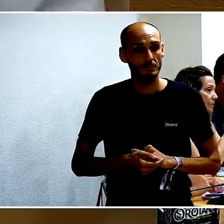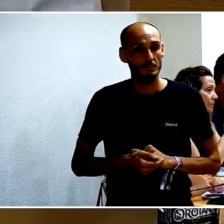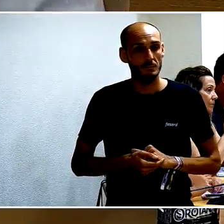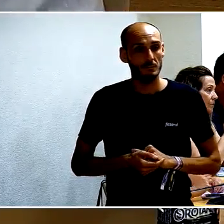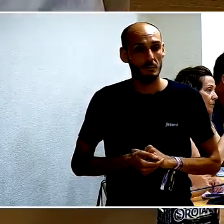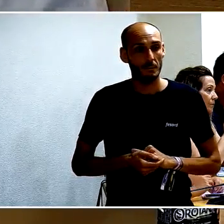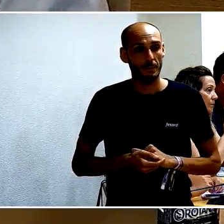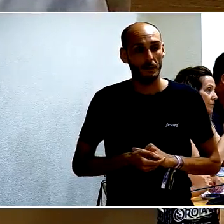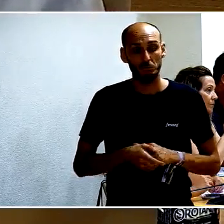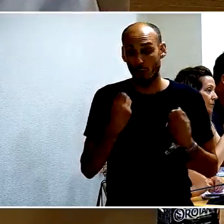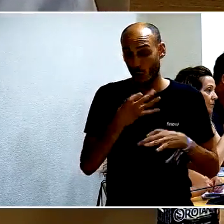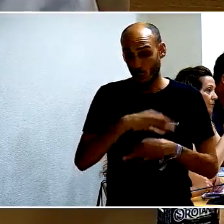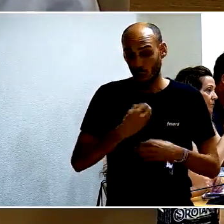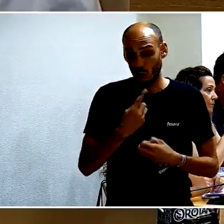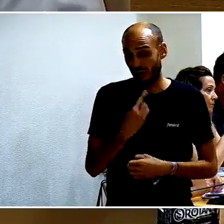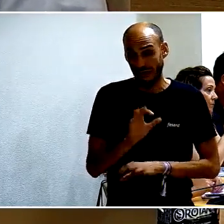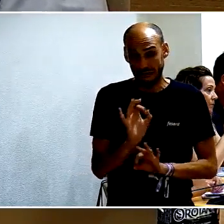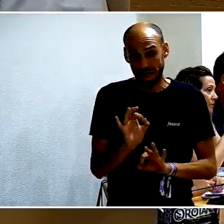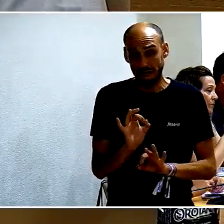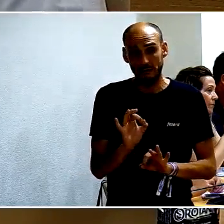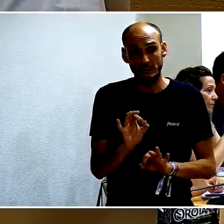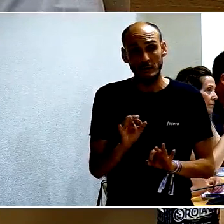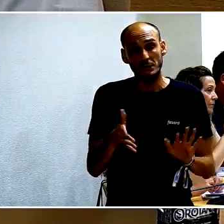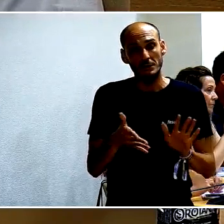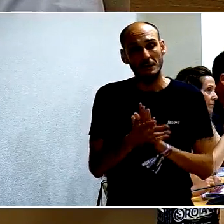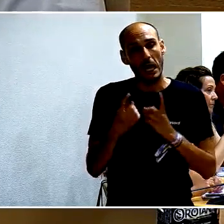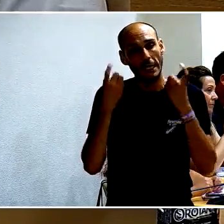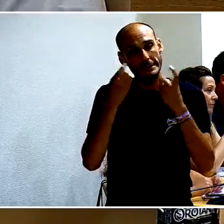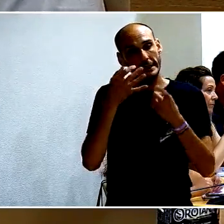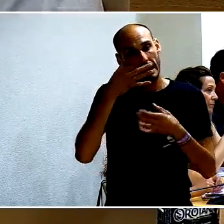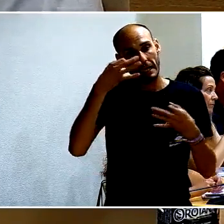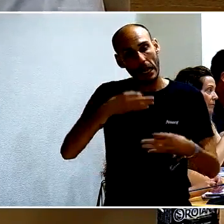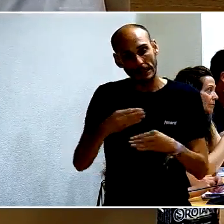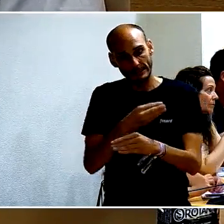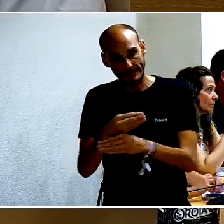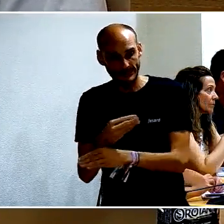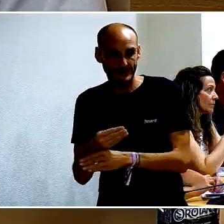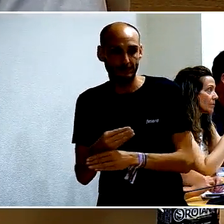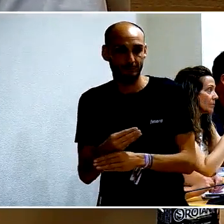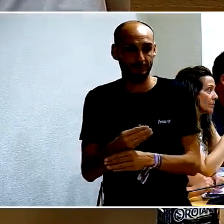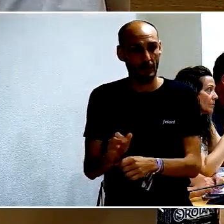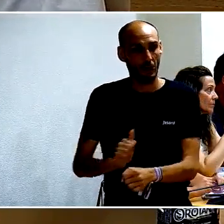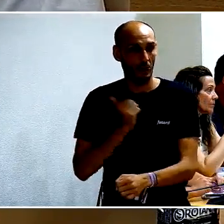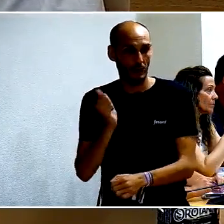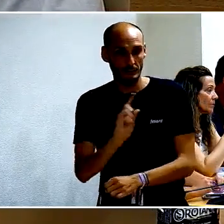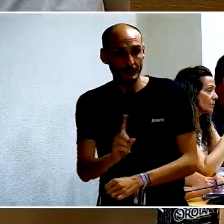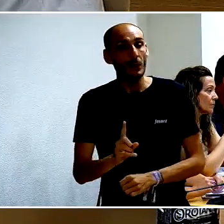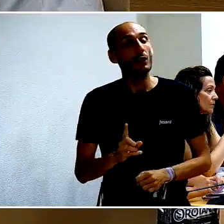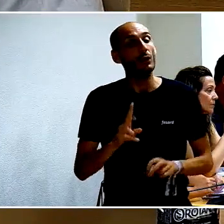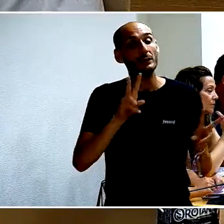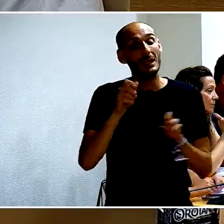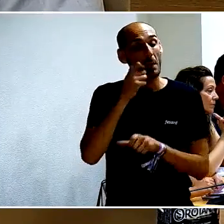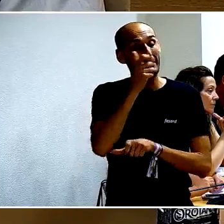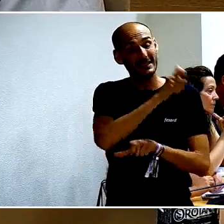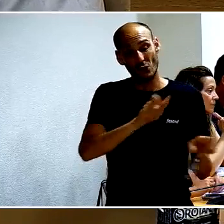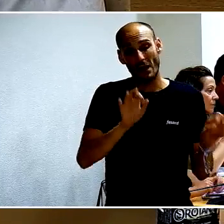Simplemente quería decir eso. No hay que tergiversar la realidad, no hay que puntualizar en cuestiones de personas,